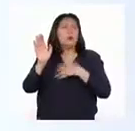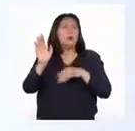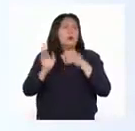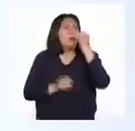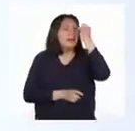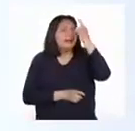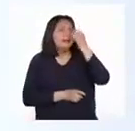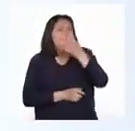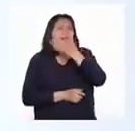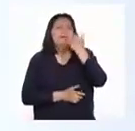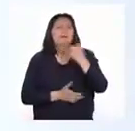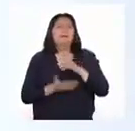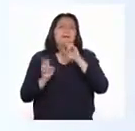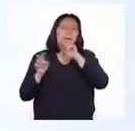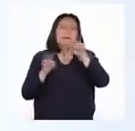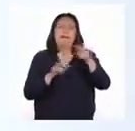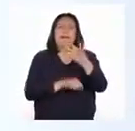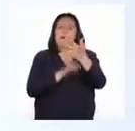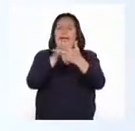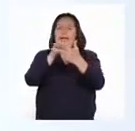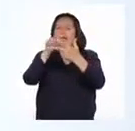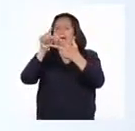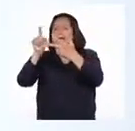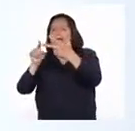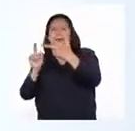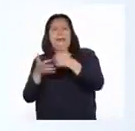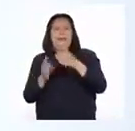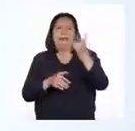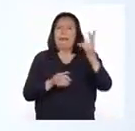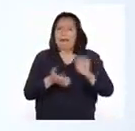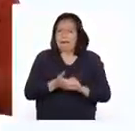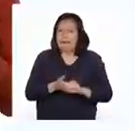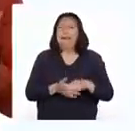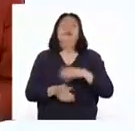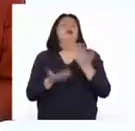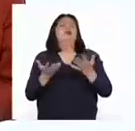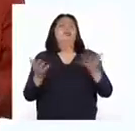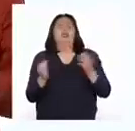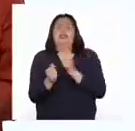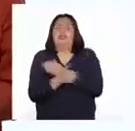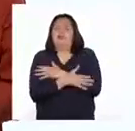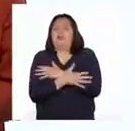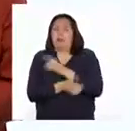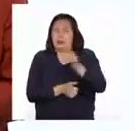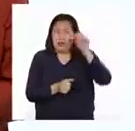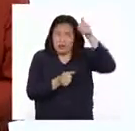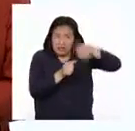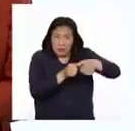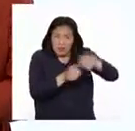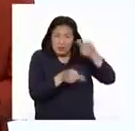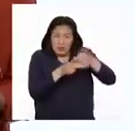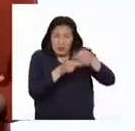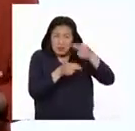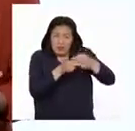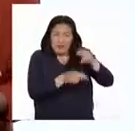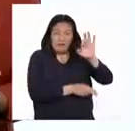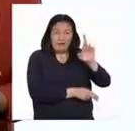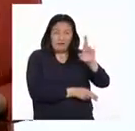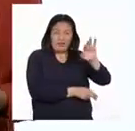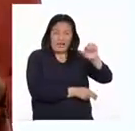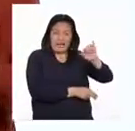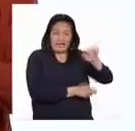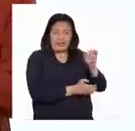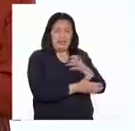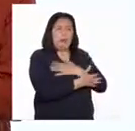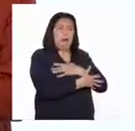esta situación, vamos a ver a 3 fenómenos muy importantes sobre el frío. ¿Recuerdan qué es el friaje? Veremos cómo